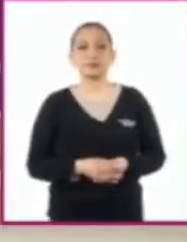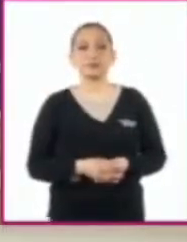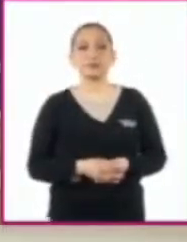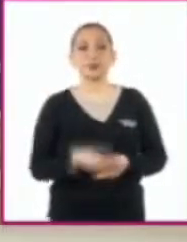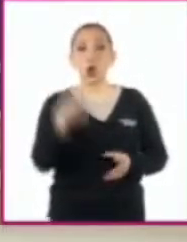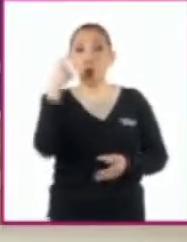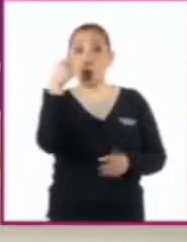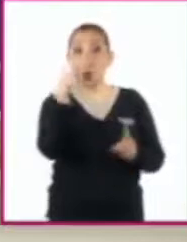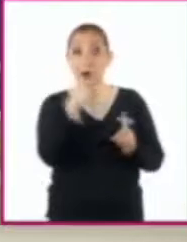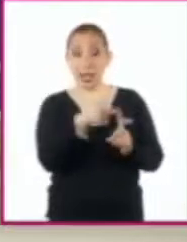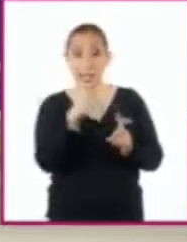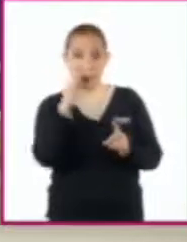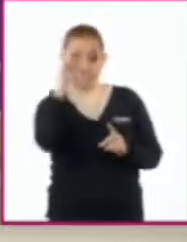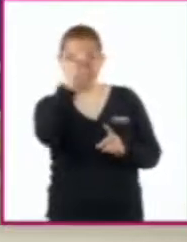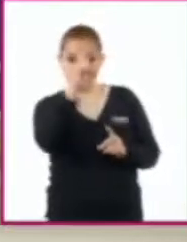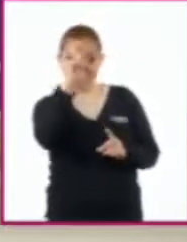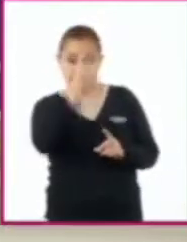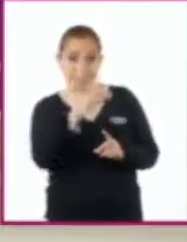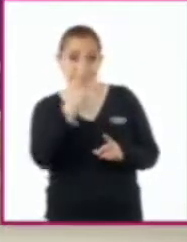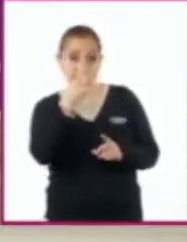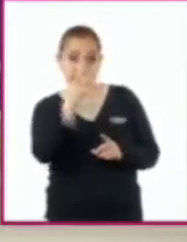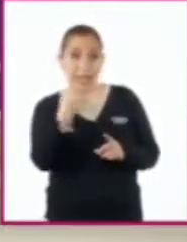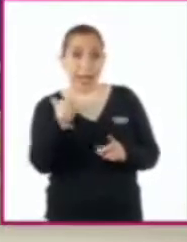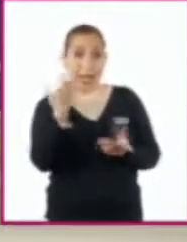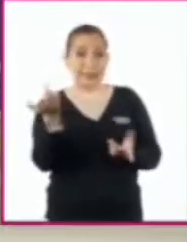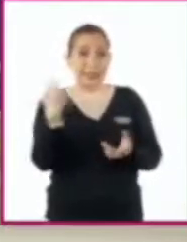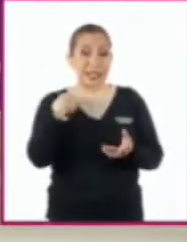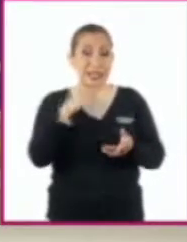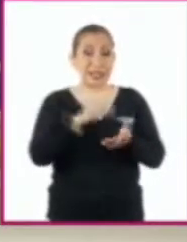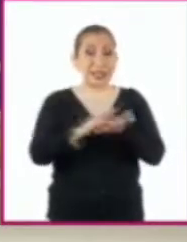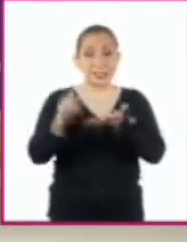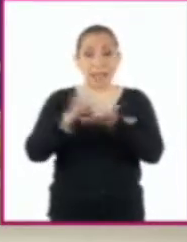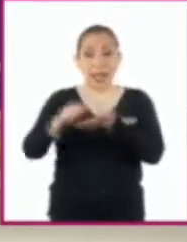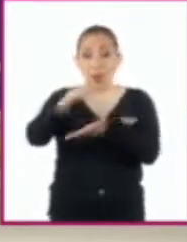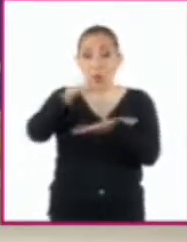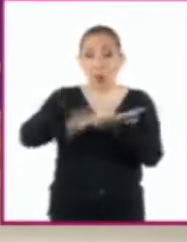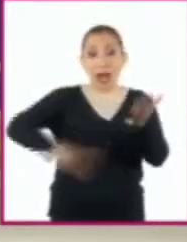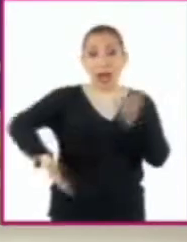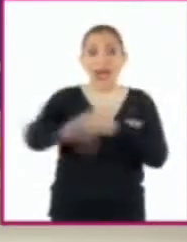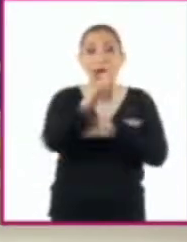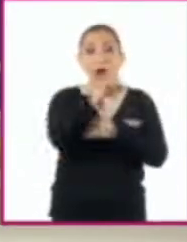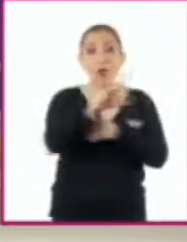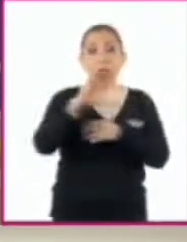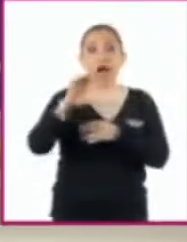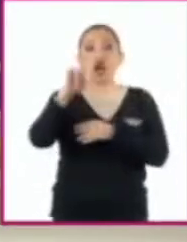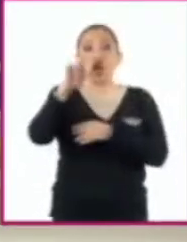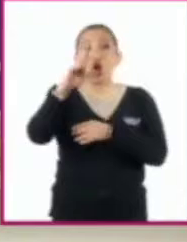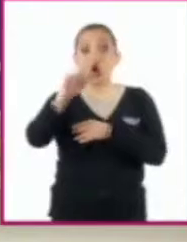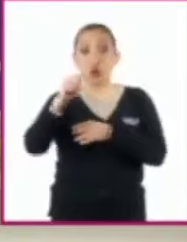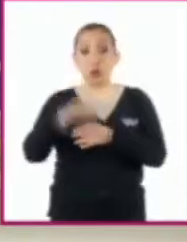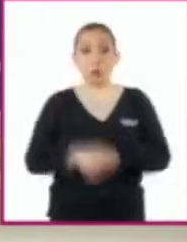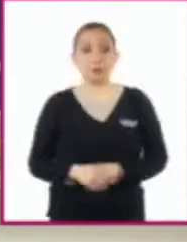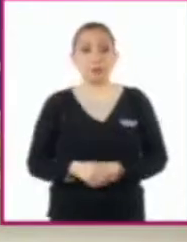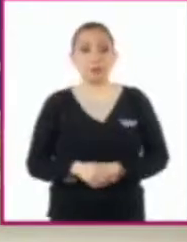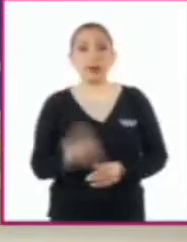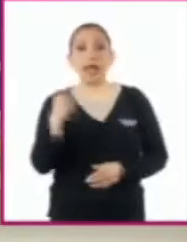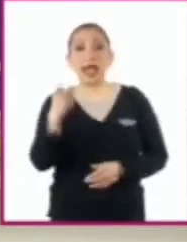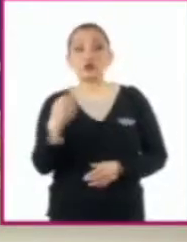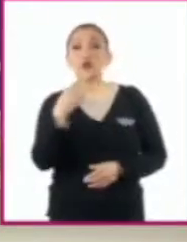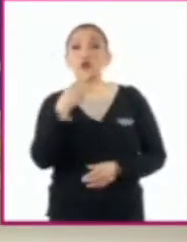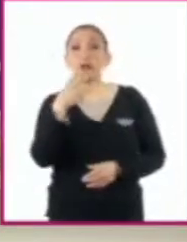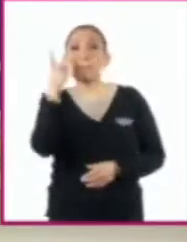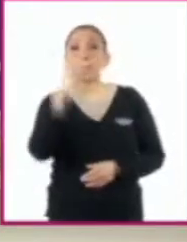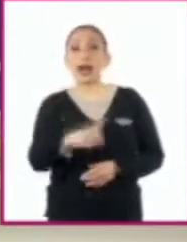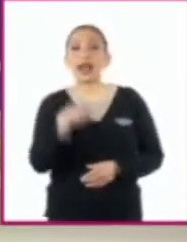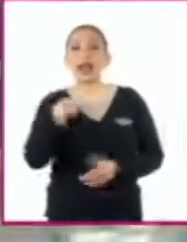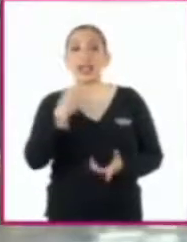Una de las medidas que se han recomendado es desinfectar las áreas y preparar una mezcla de agua con cloro, el cual es ocupado